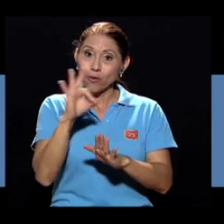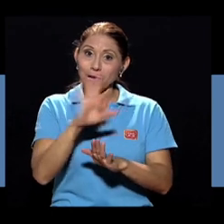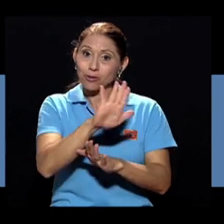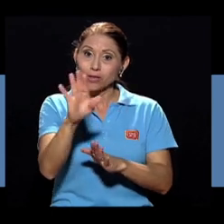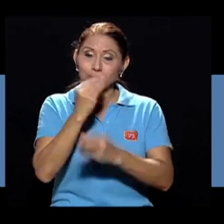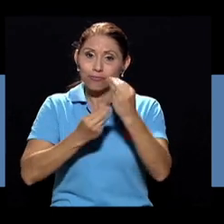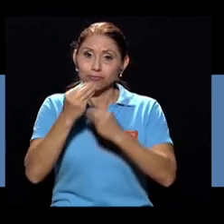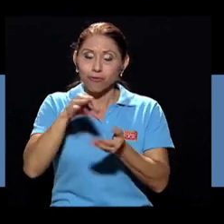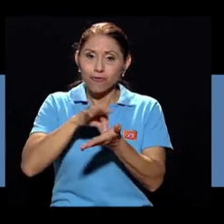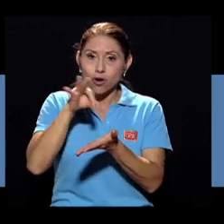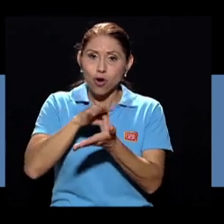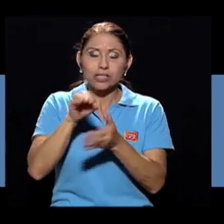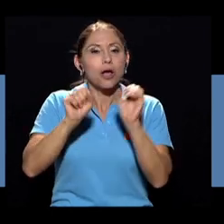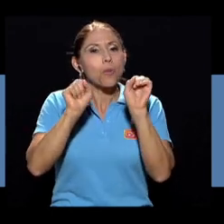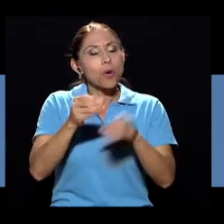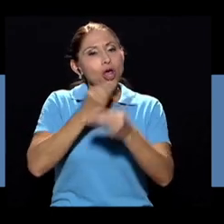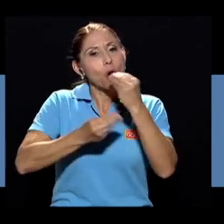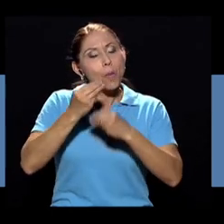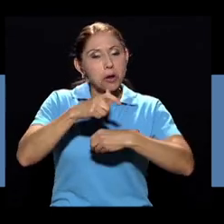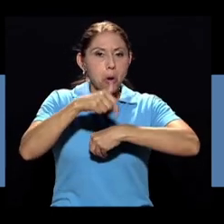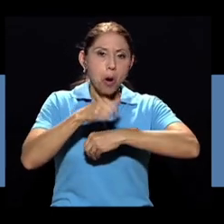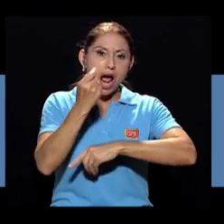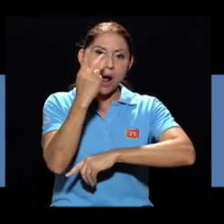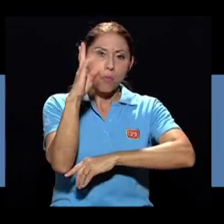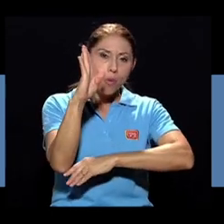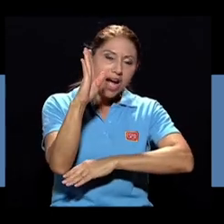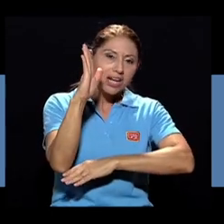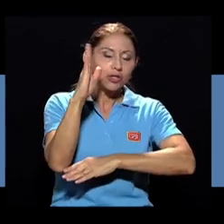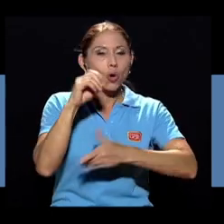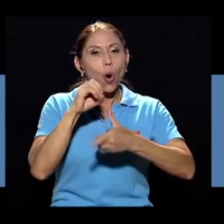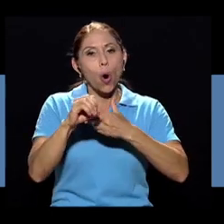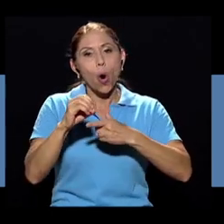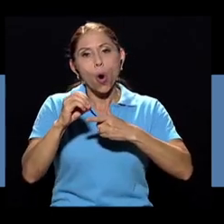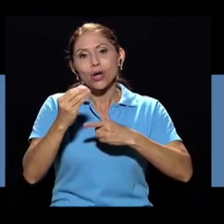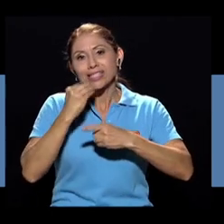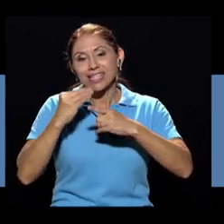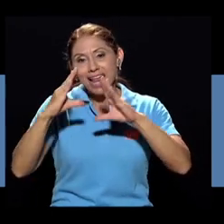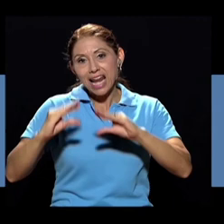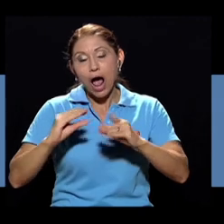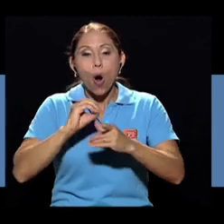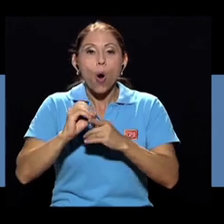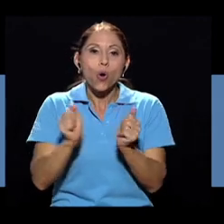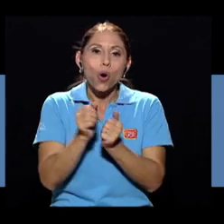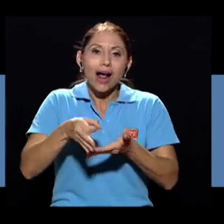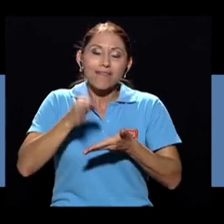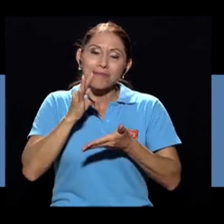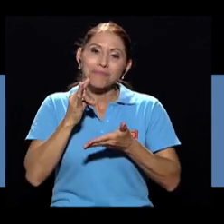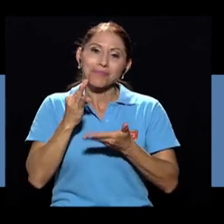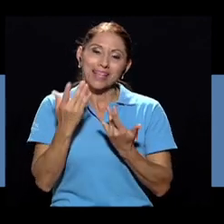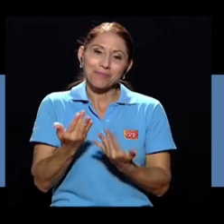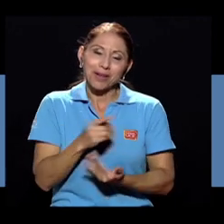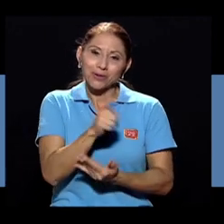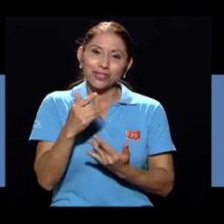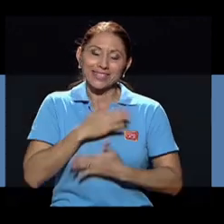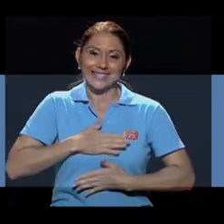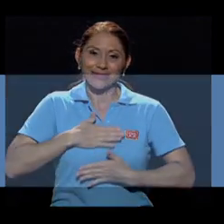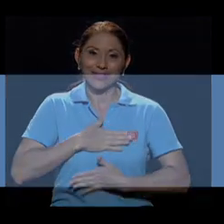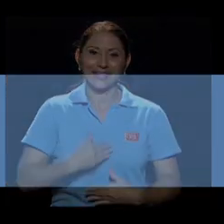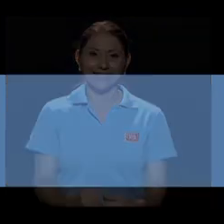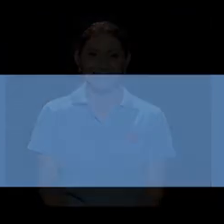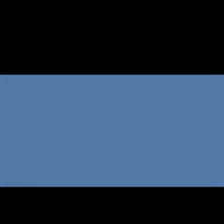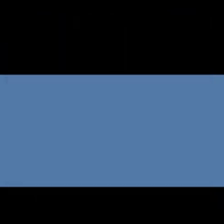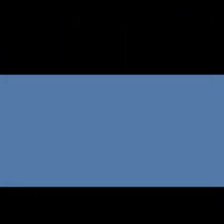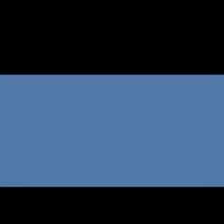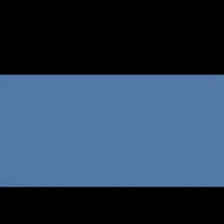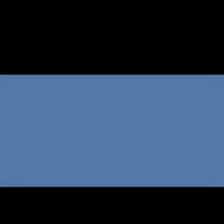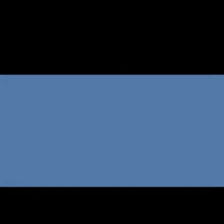Bueno, esta es una excelente forma de incluir frijoles en su alimentación. Lo puede comer ya sea en el almuerzo o en la cena, incluso con un cafecito. Espero que la